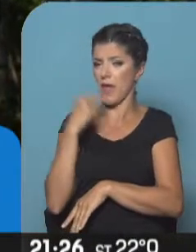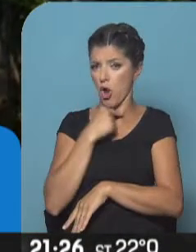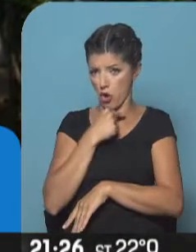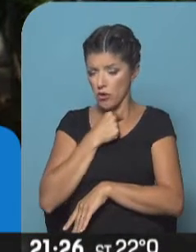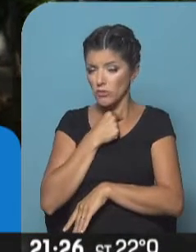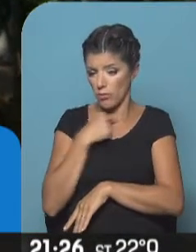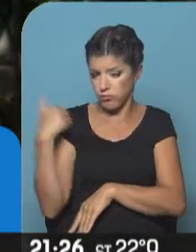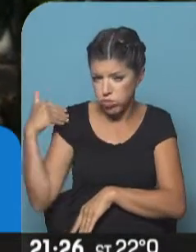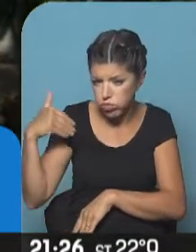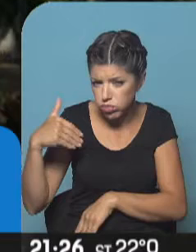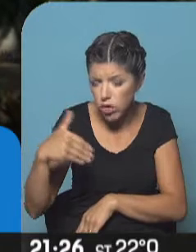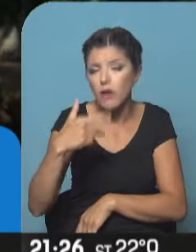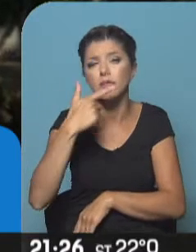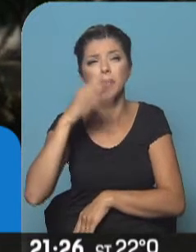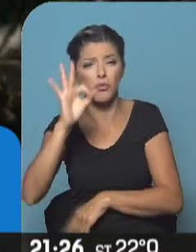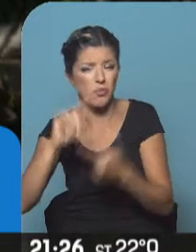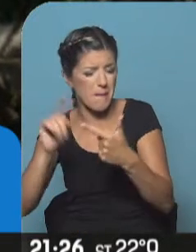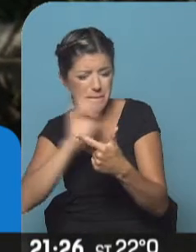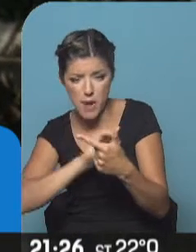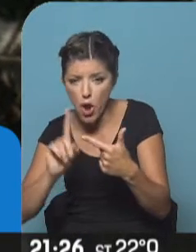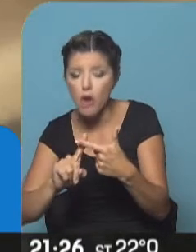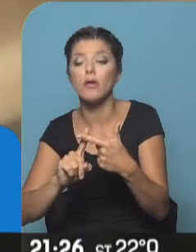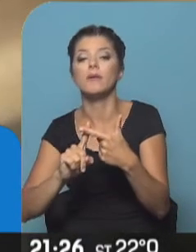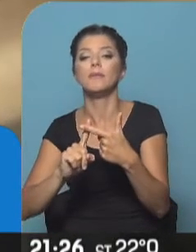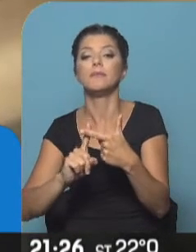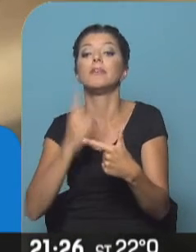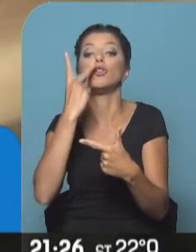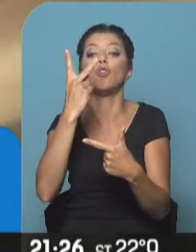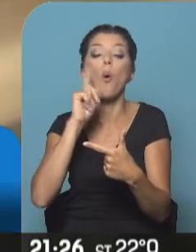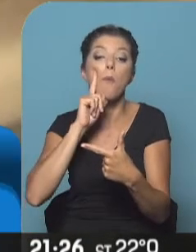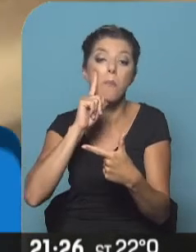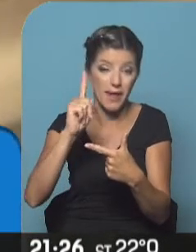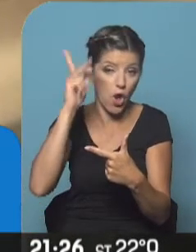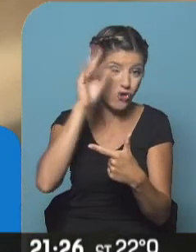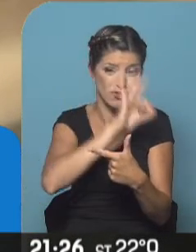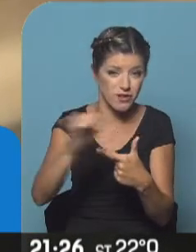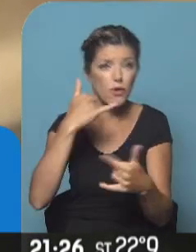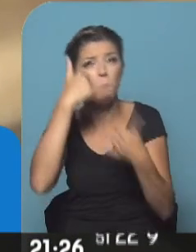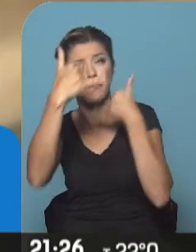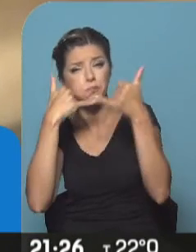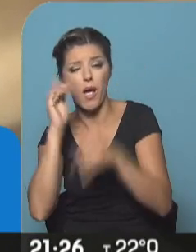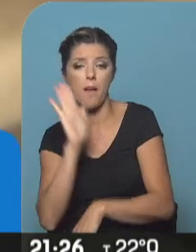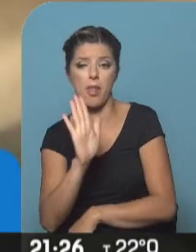alto durante septiembre y octubre cuando se registraron 2800 llamados